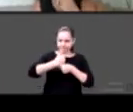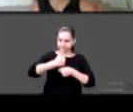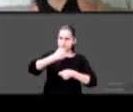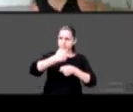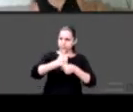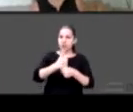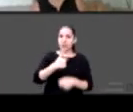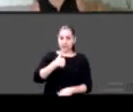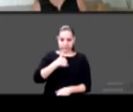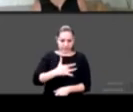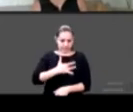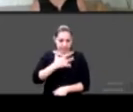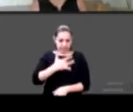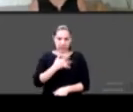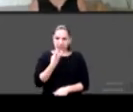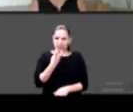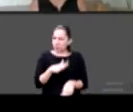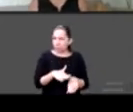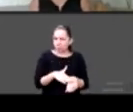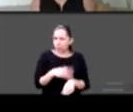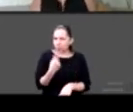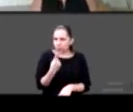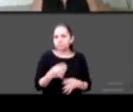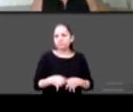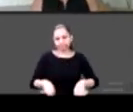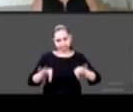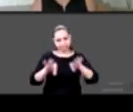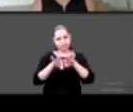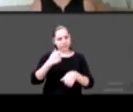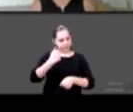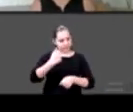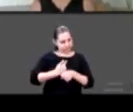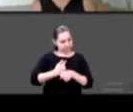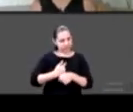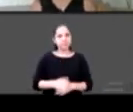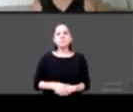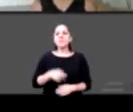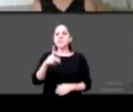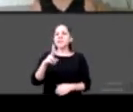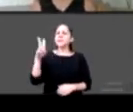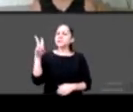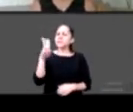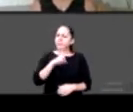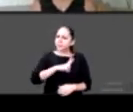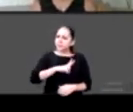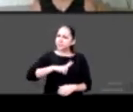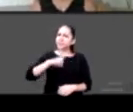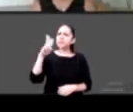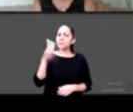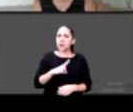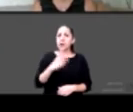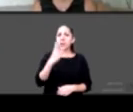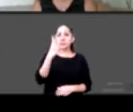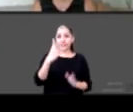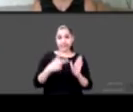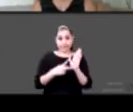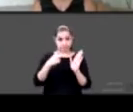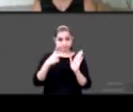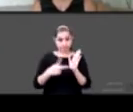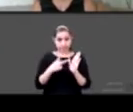así? Respira profundamente, 3 veces, contando hasta el